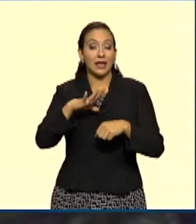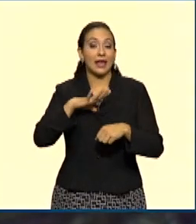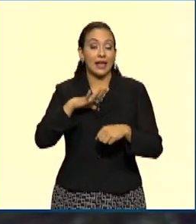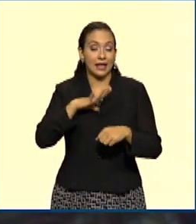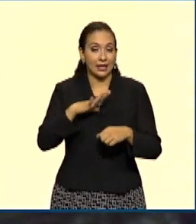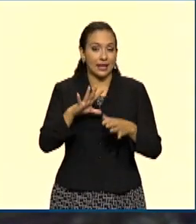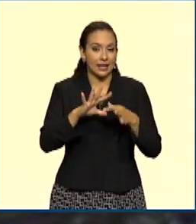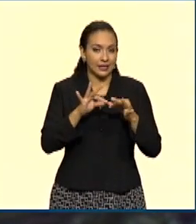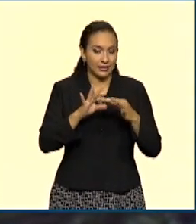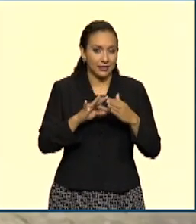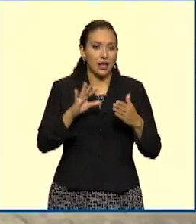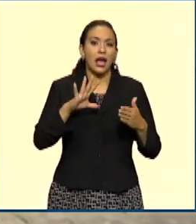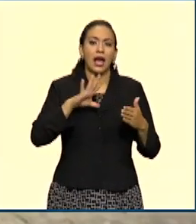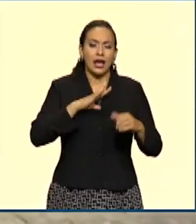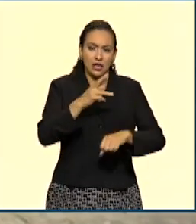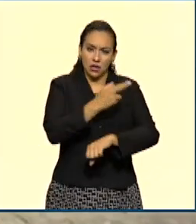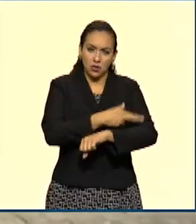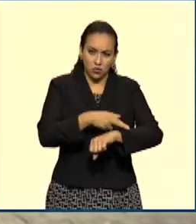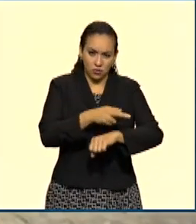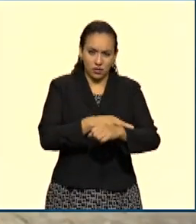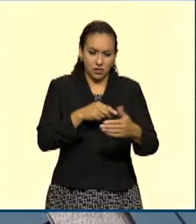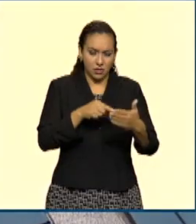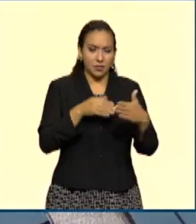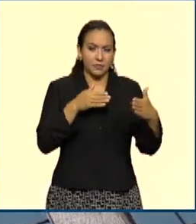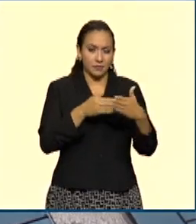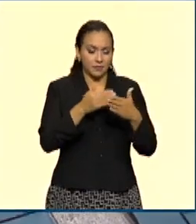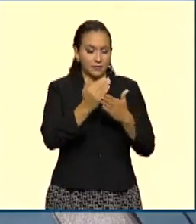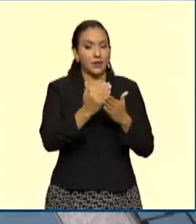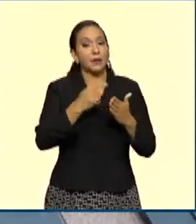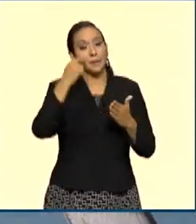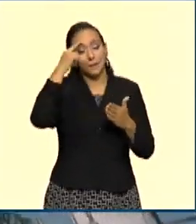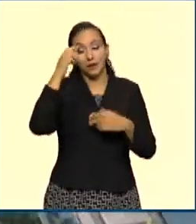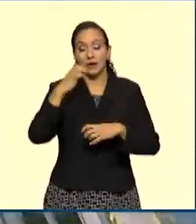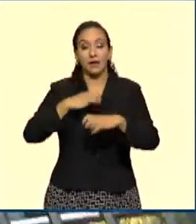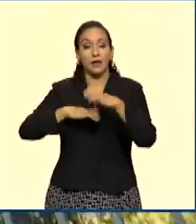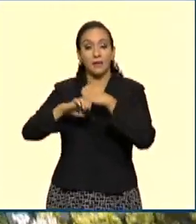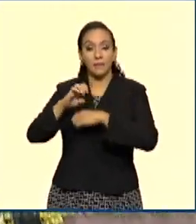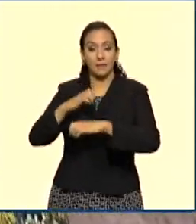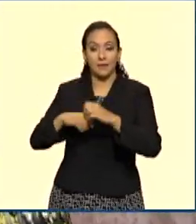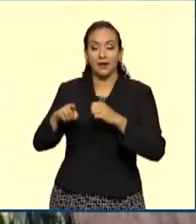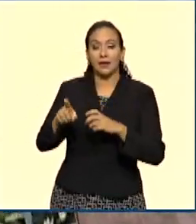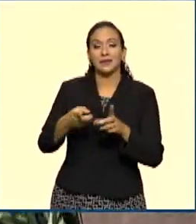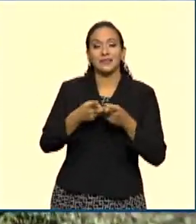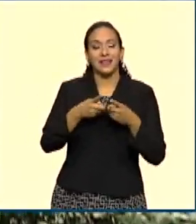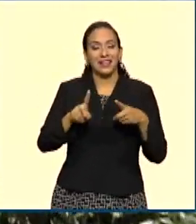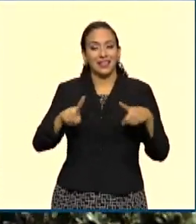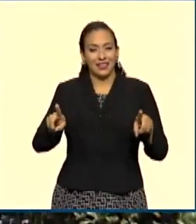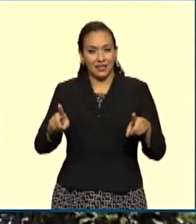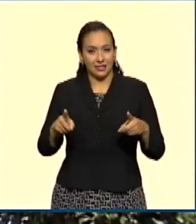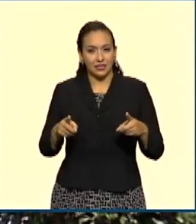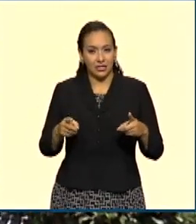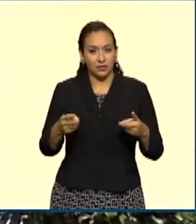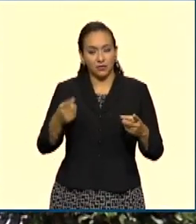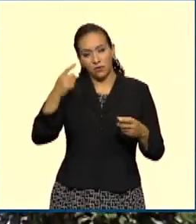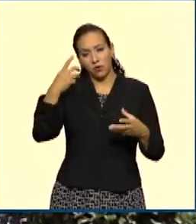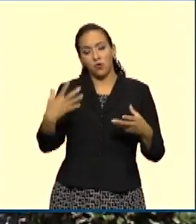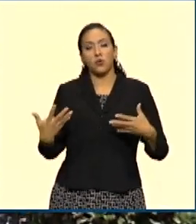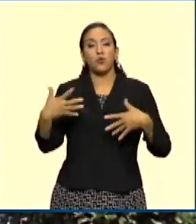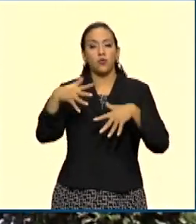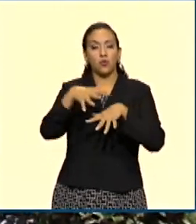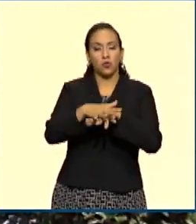un procedimiento de impedimento para contratar a la empresa Desarrollo e Integración de